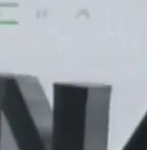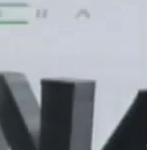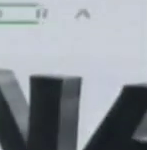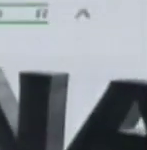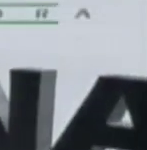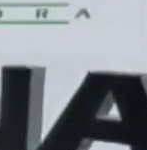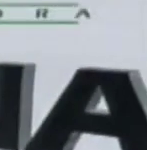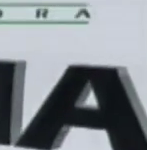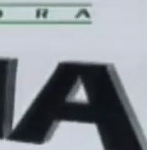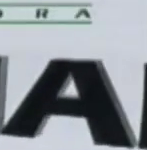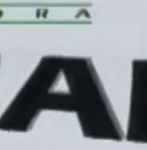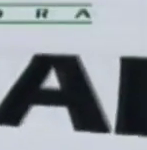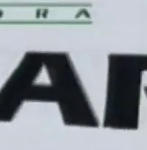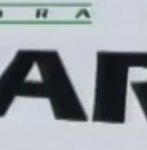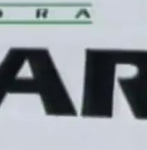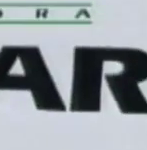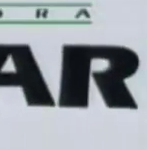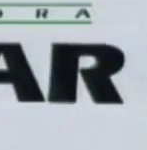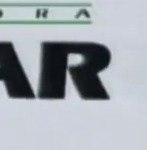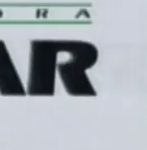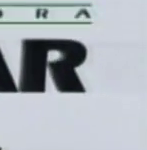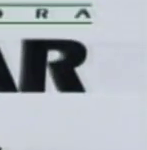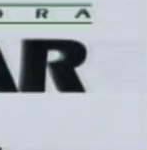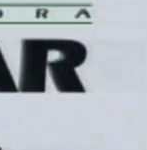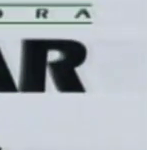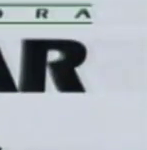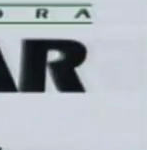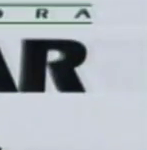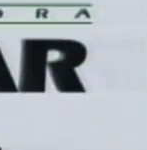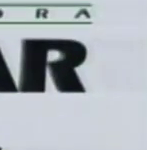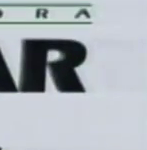Con el patrocinio de Constructora Limonar.